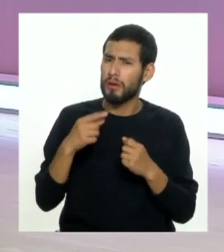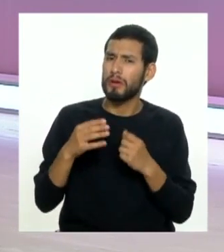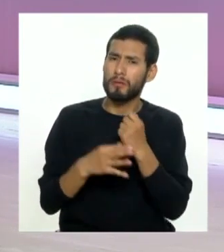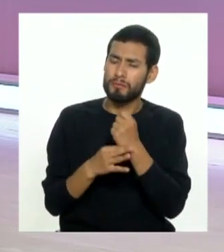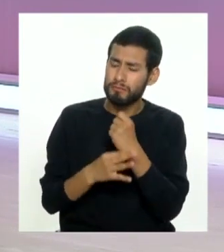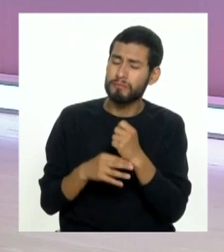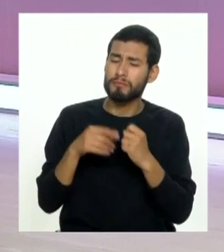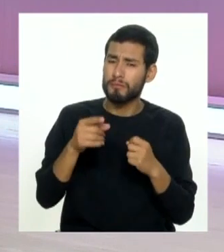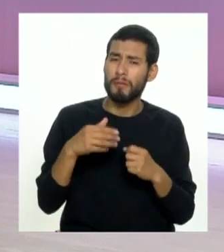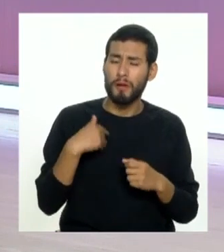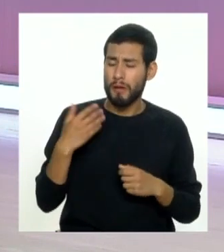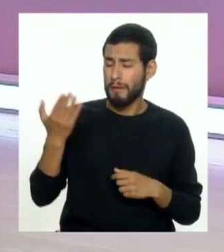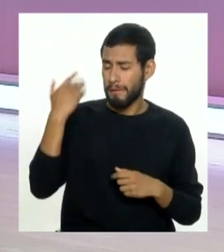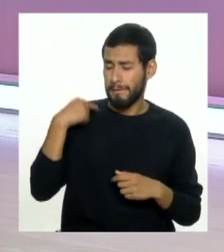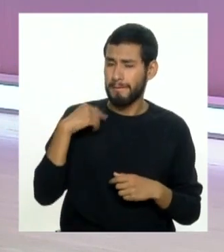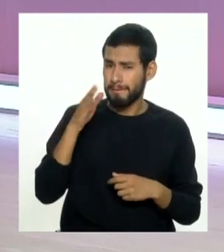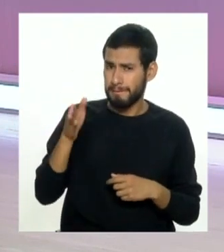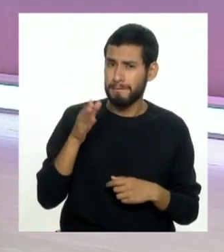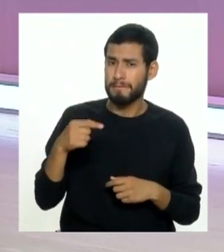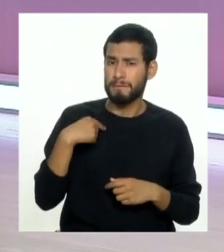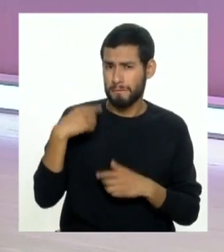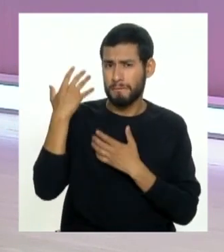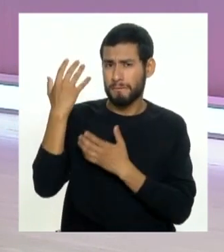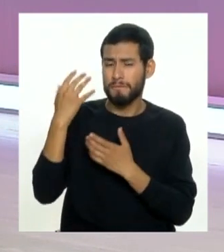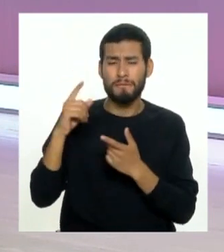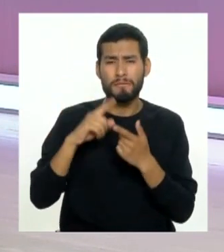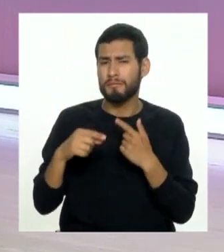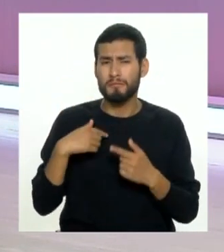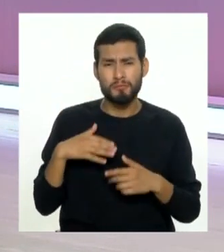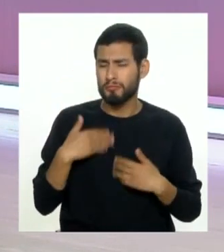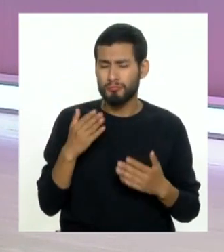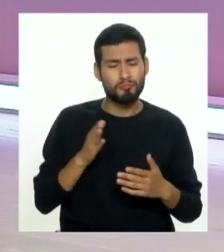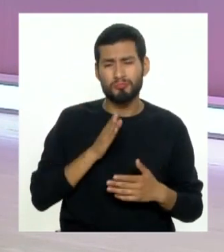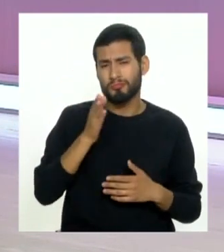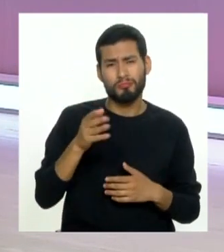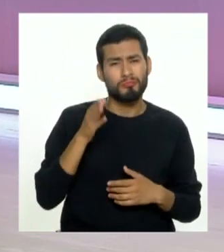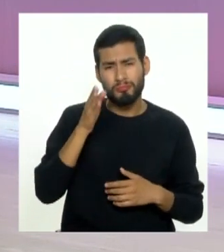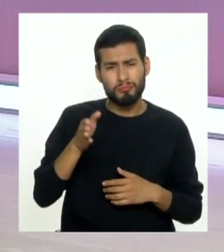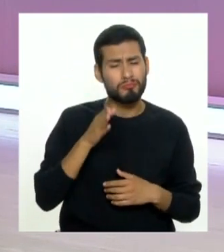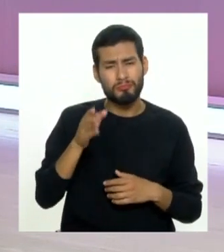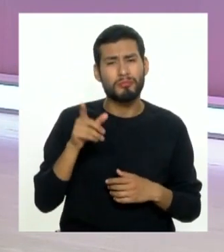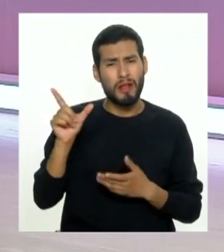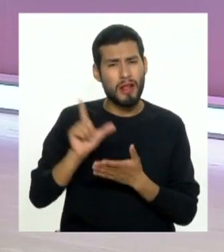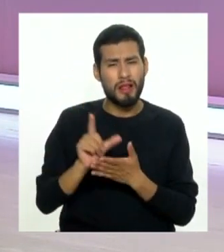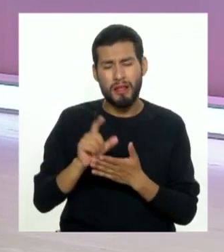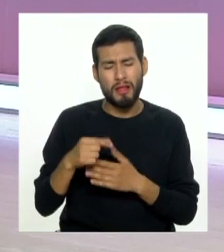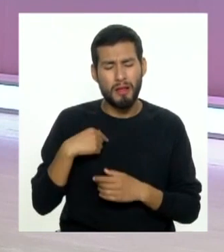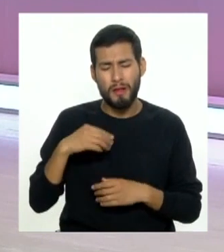ahí me dice, me hacía llover antes porque soy de Piura, pero no podía ir frecuentemente a Lima.